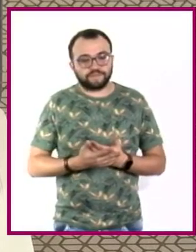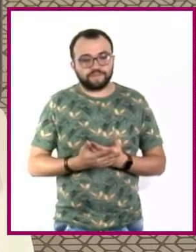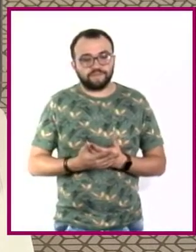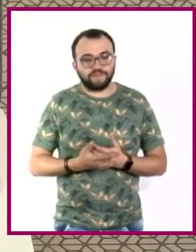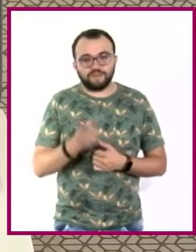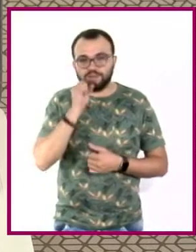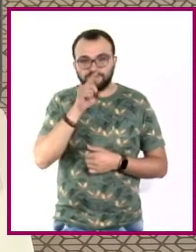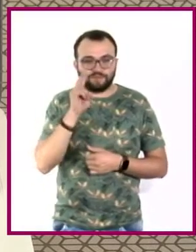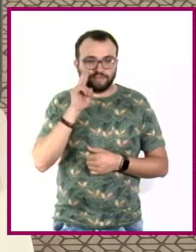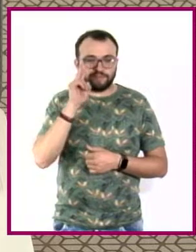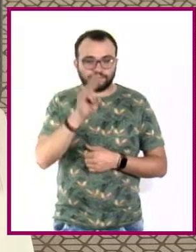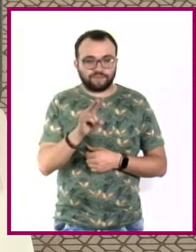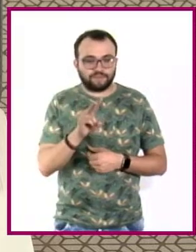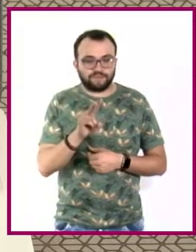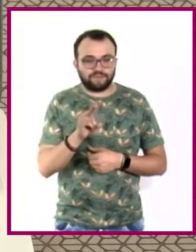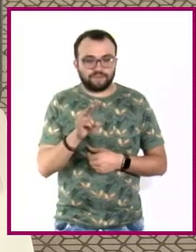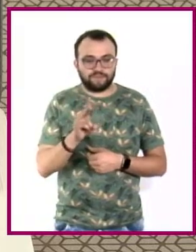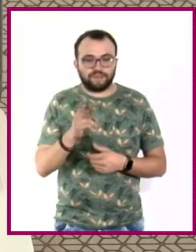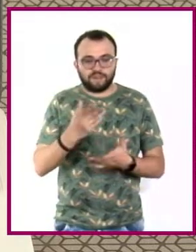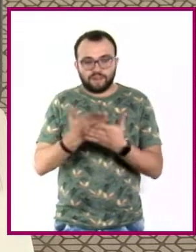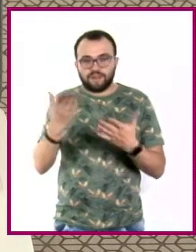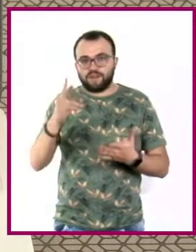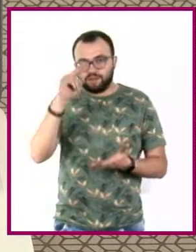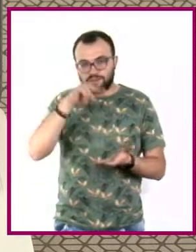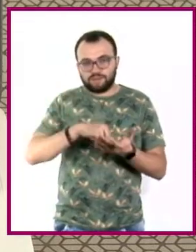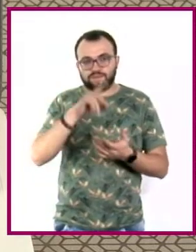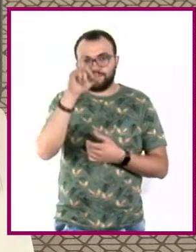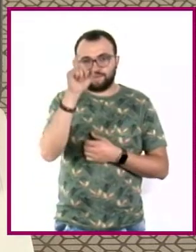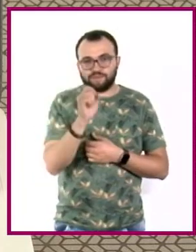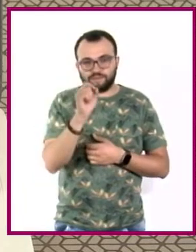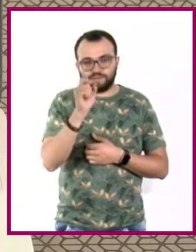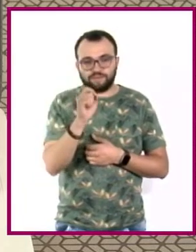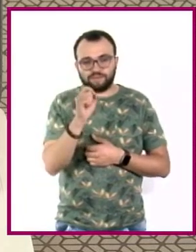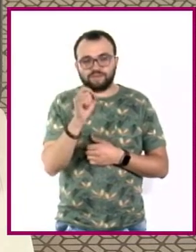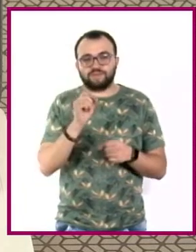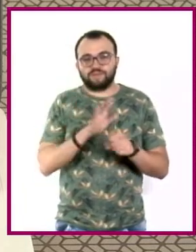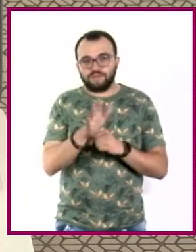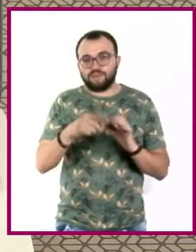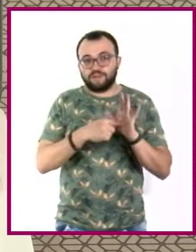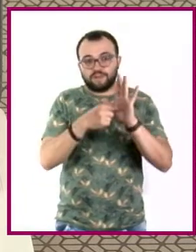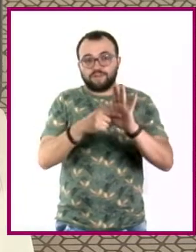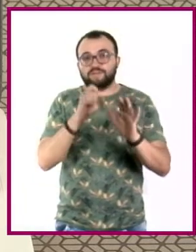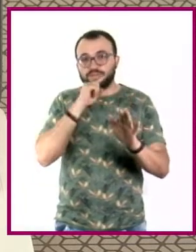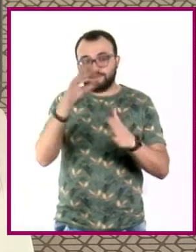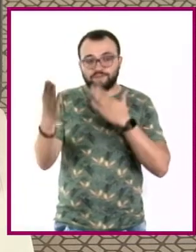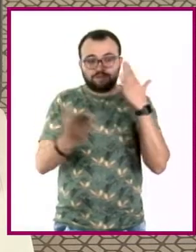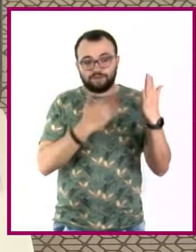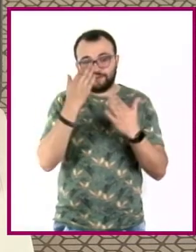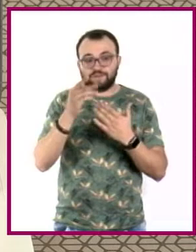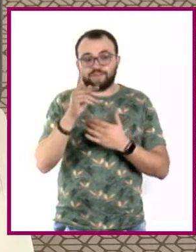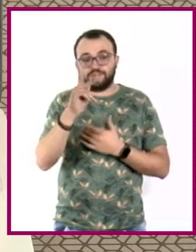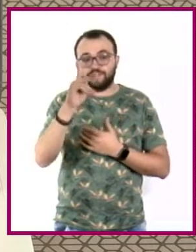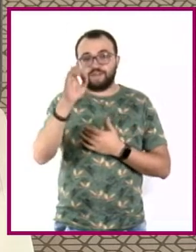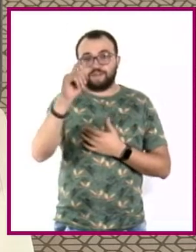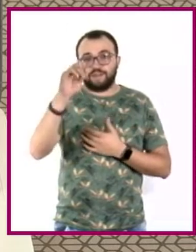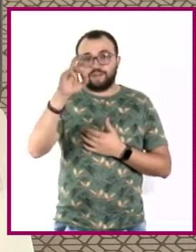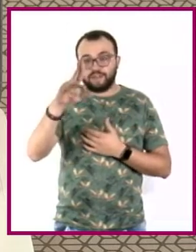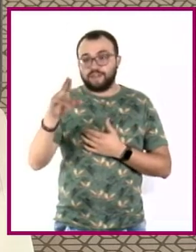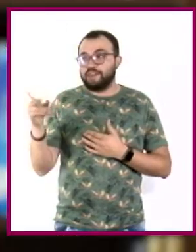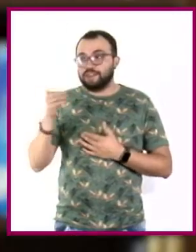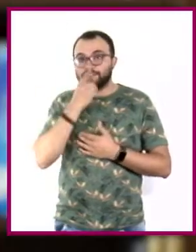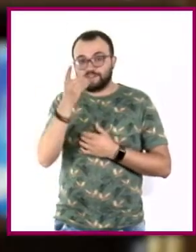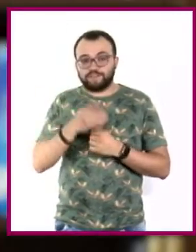que hemos visto ahora en el 2020 es el resultado del estudio que hizo Peter Turkins. O sea, Peter Turkins